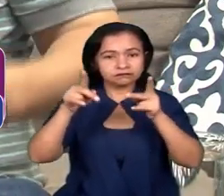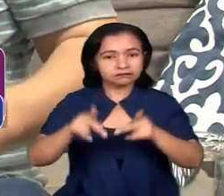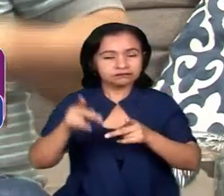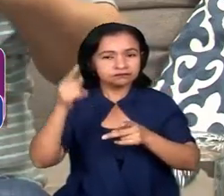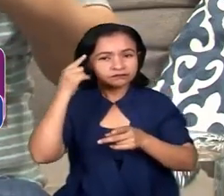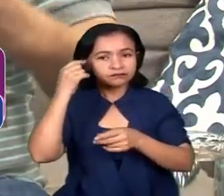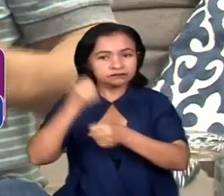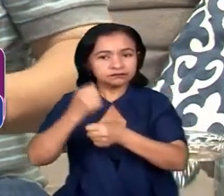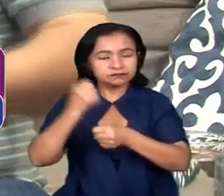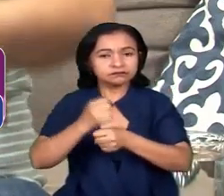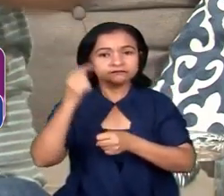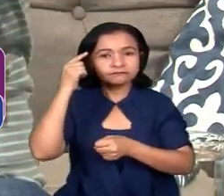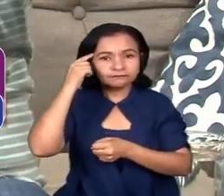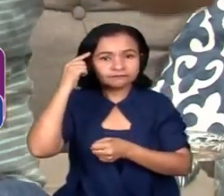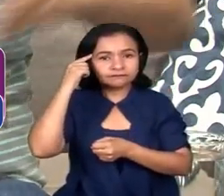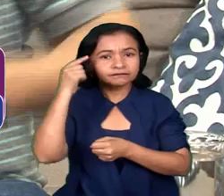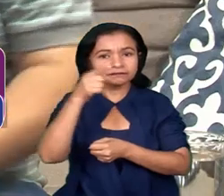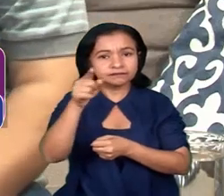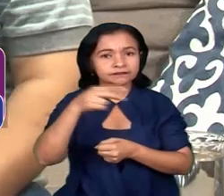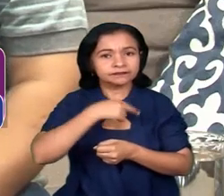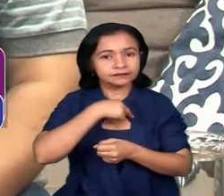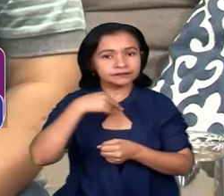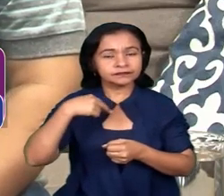que pensar y reflexionar